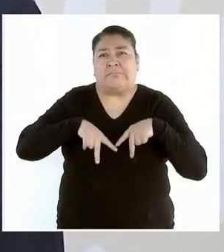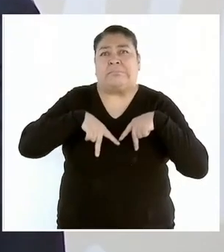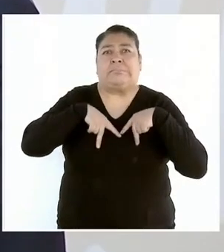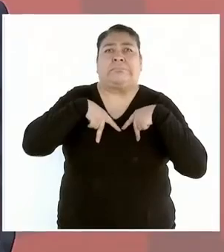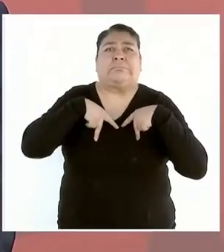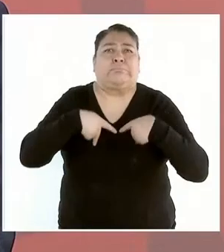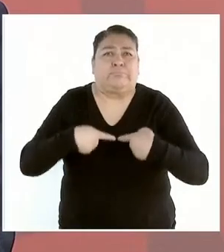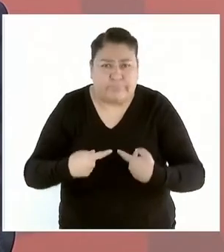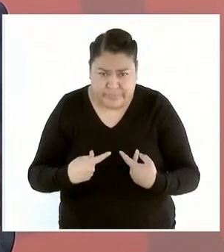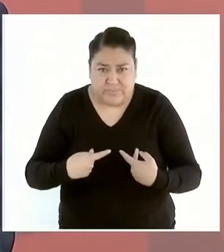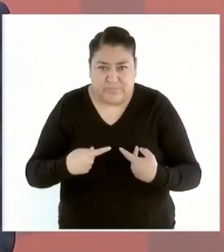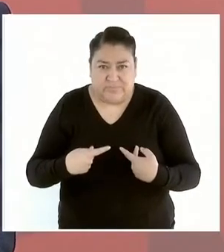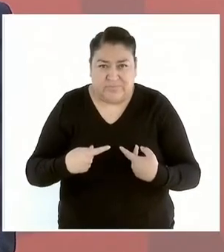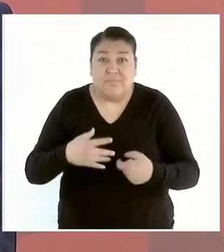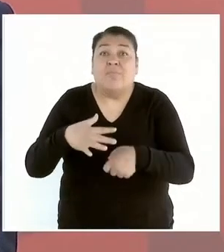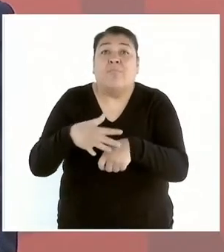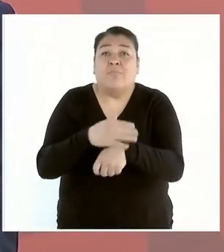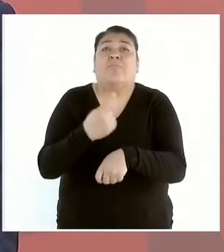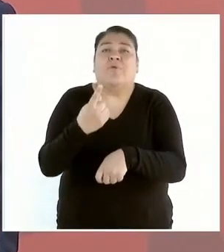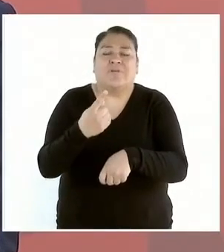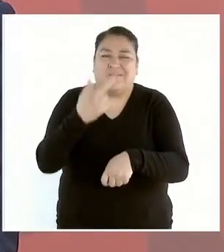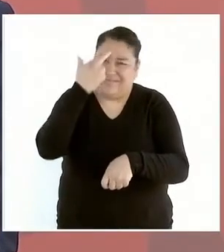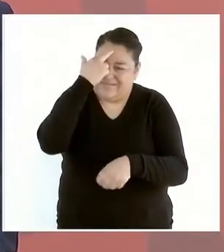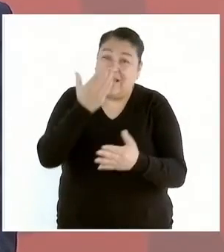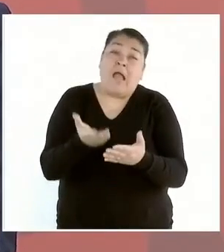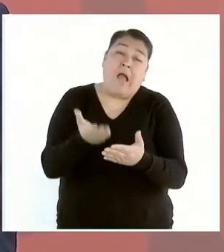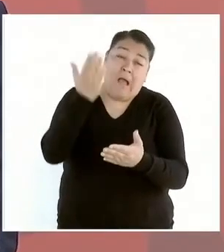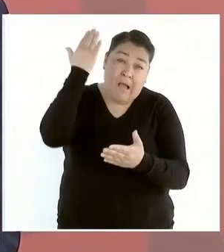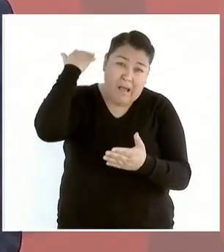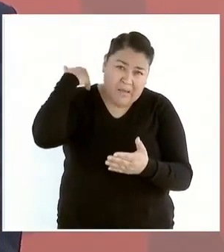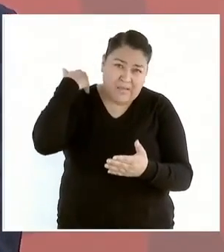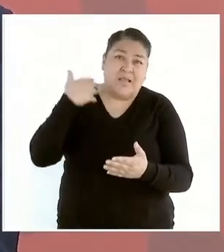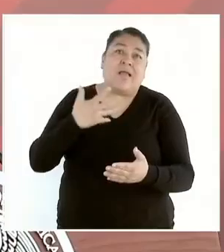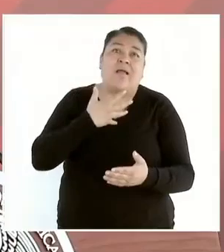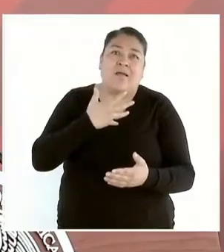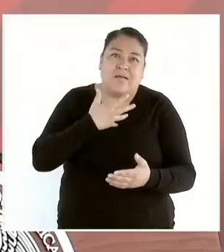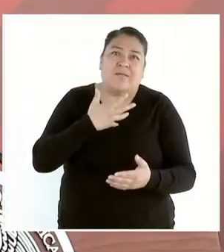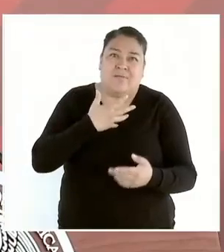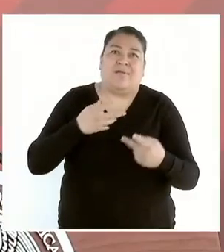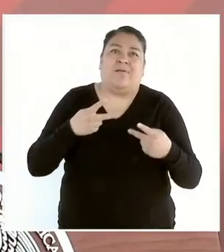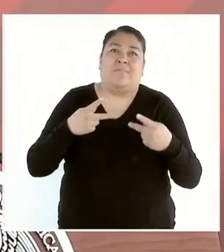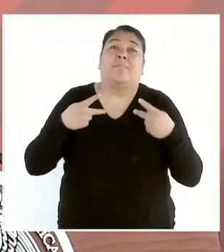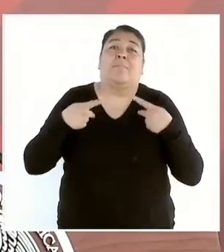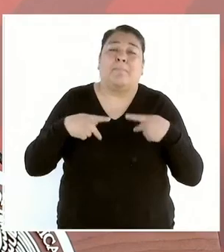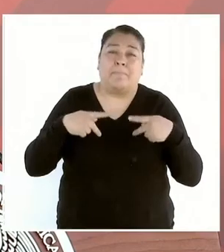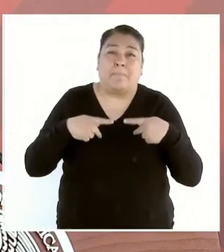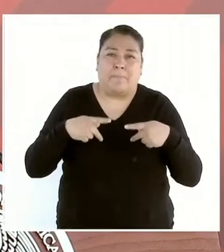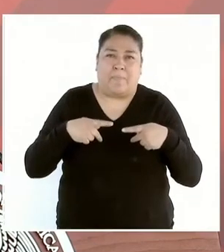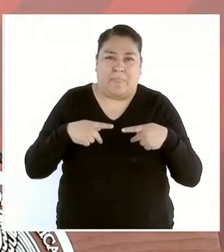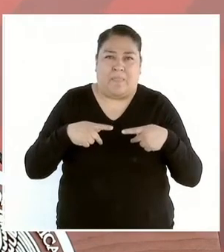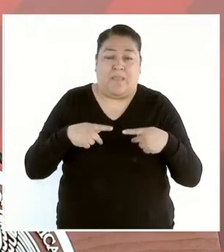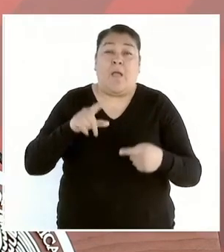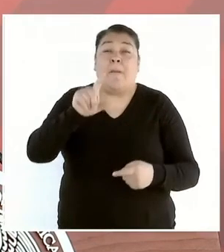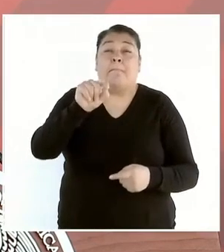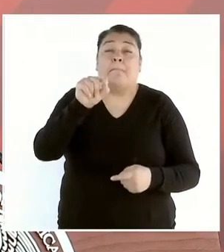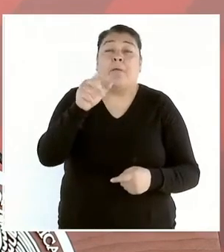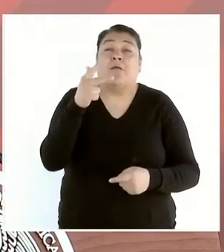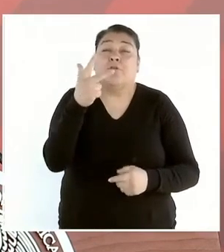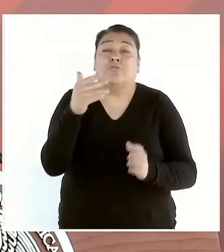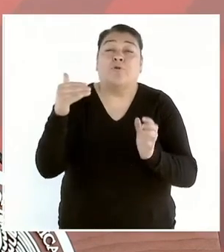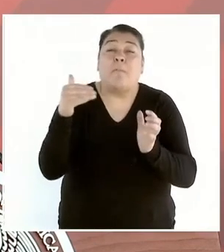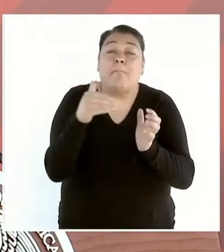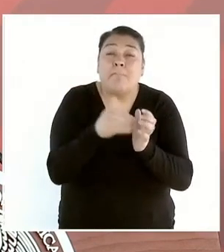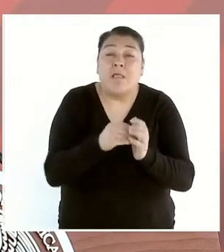porque había para entonces 28 mil soldados franceses